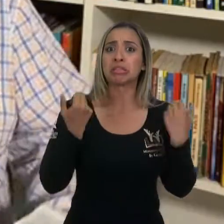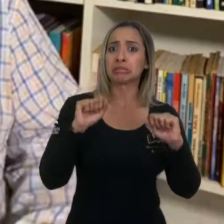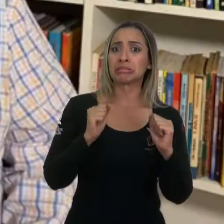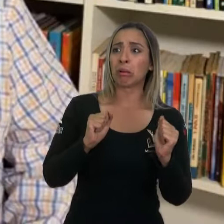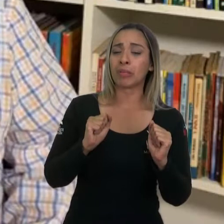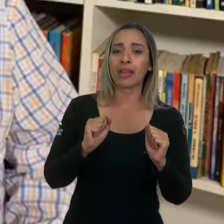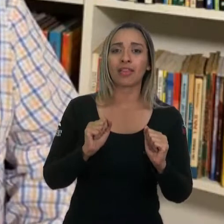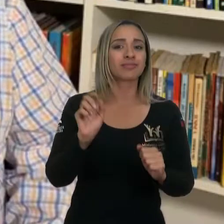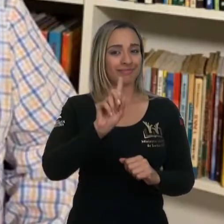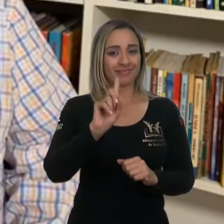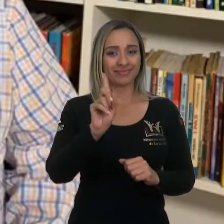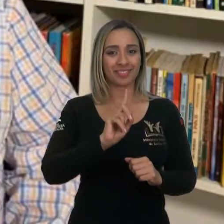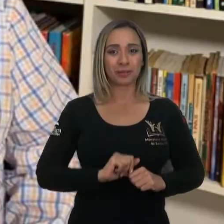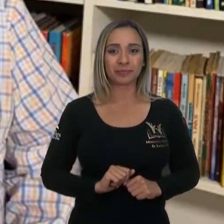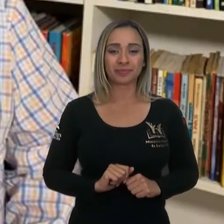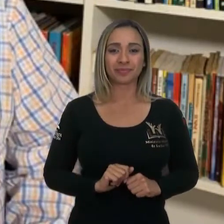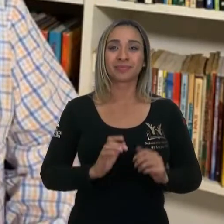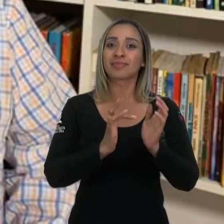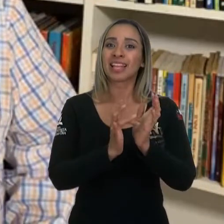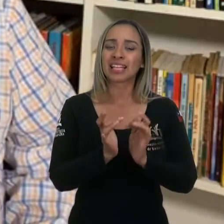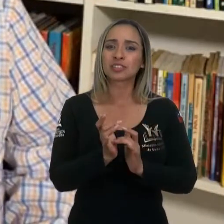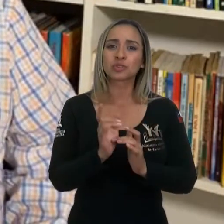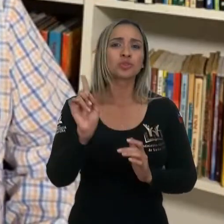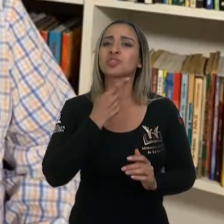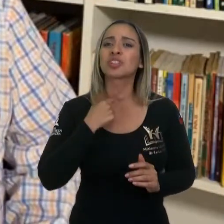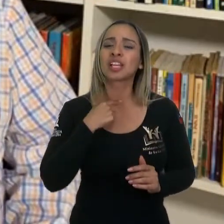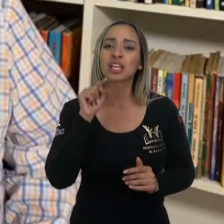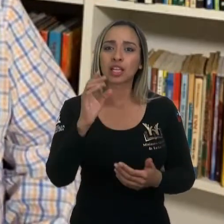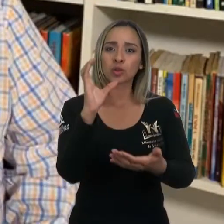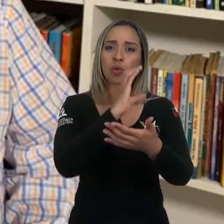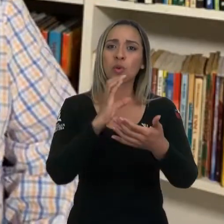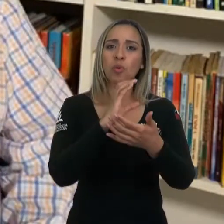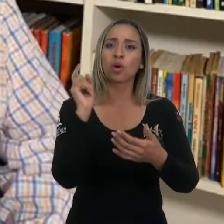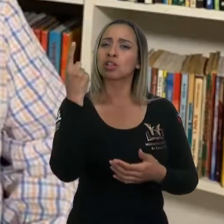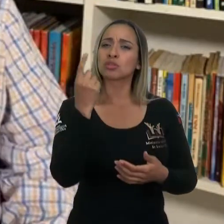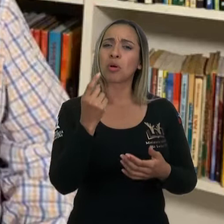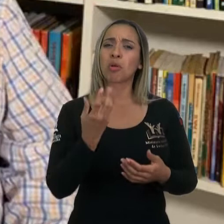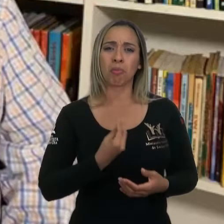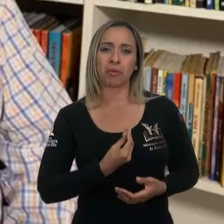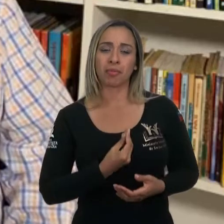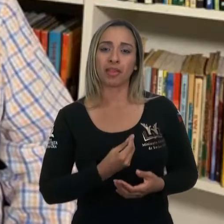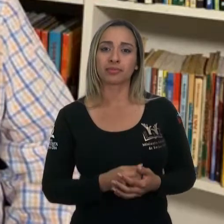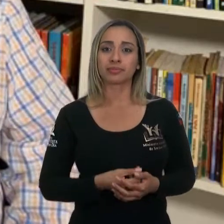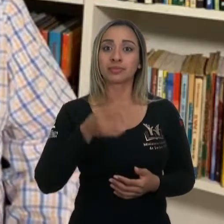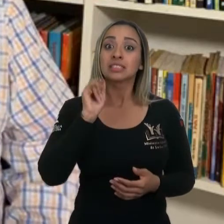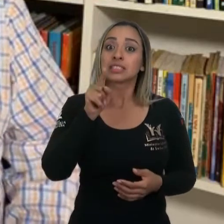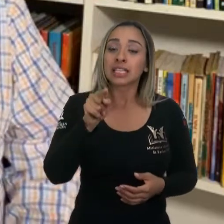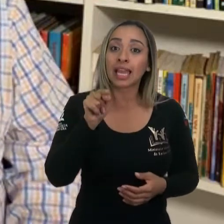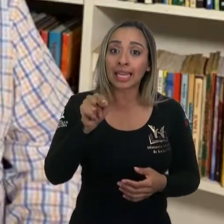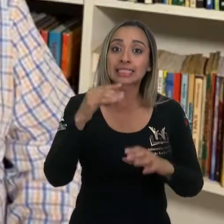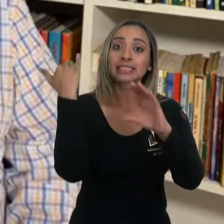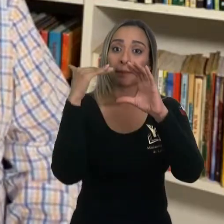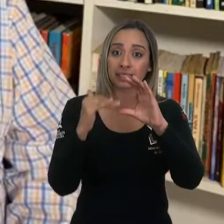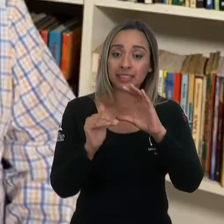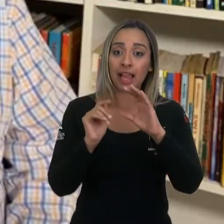desesperación. No. Jesús no espera eso de ti. Yo creo que en estos momentos, si este mensaje